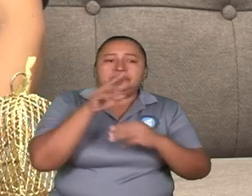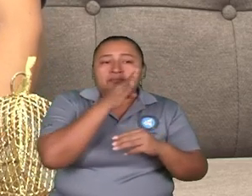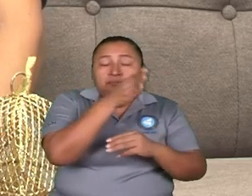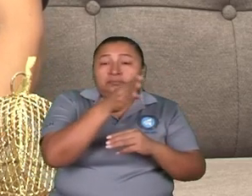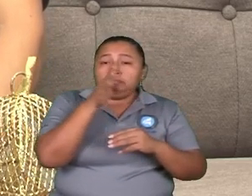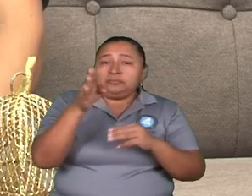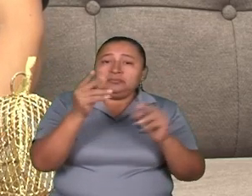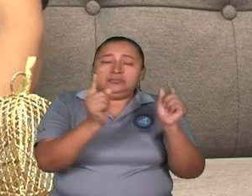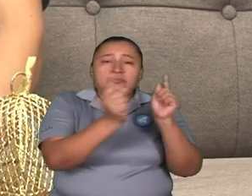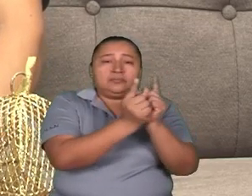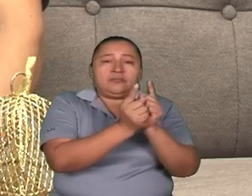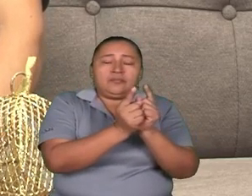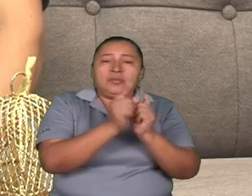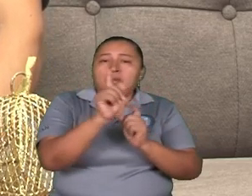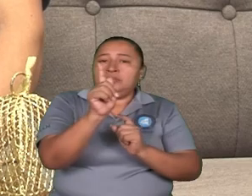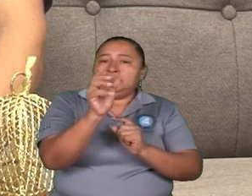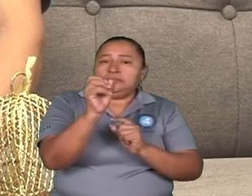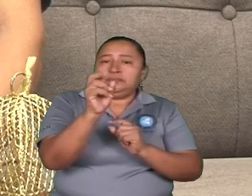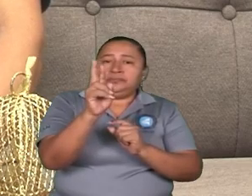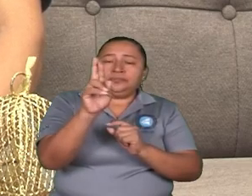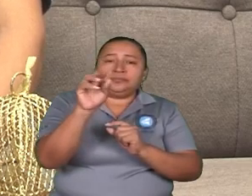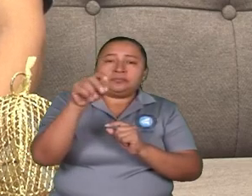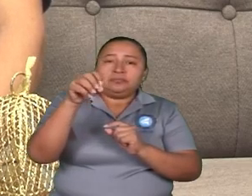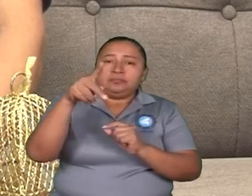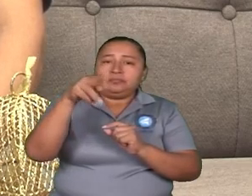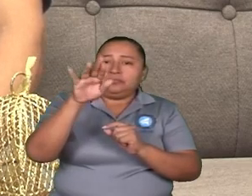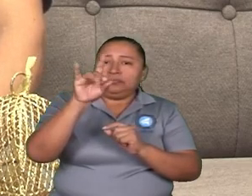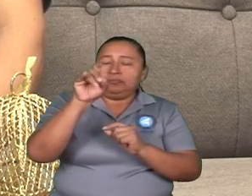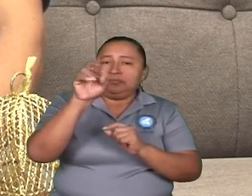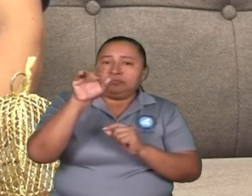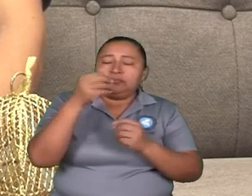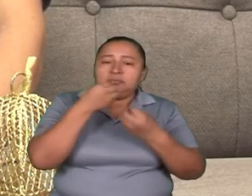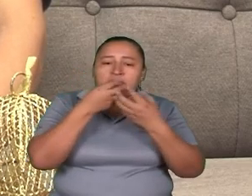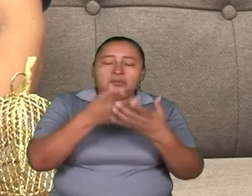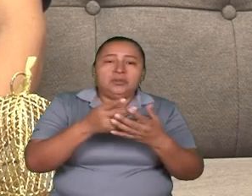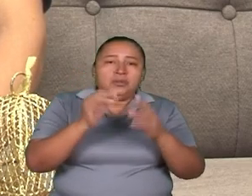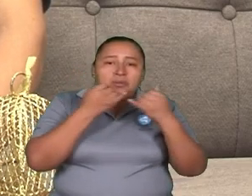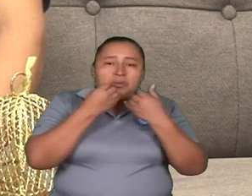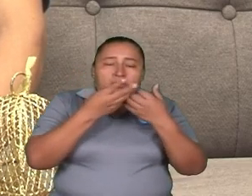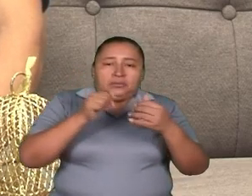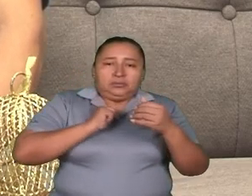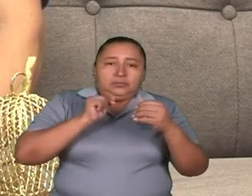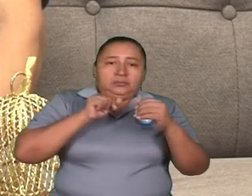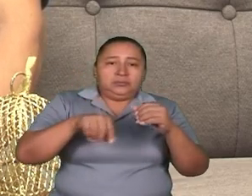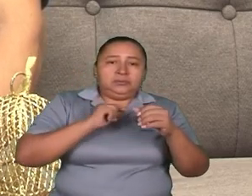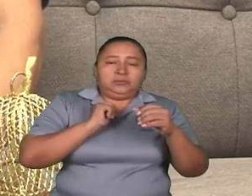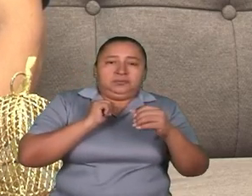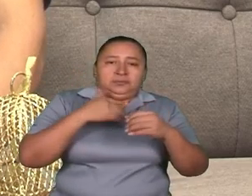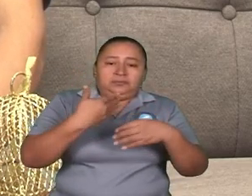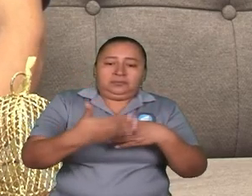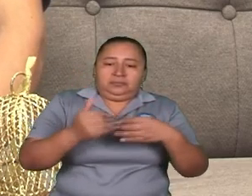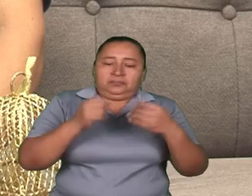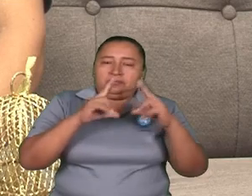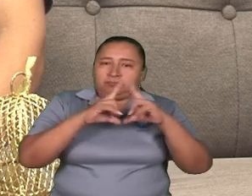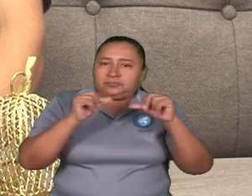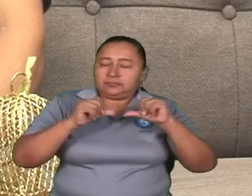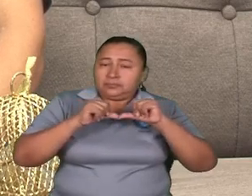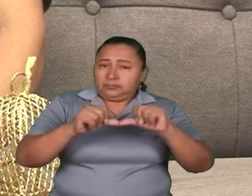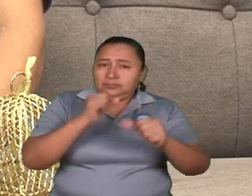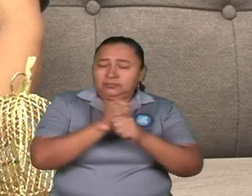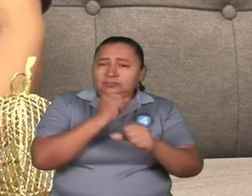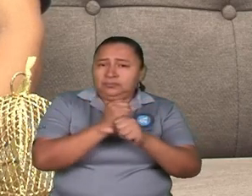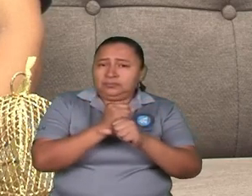esperar la población nicaragüense o específicamente el sector empresarial que está trabajando con ustedes también dentro de esa dinámica de trabajo?